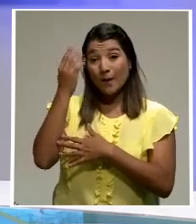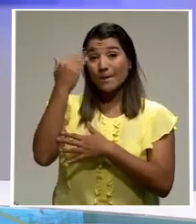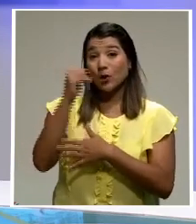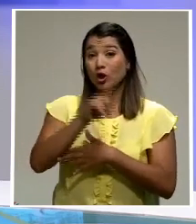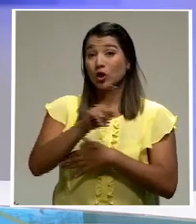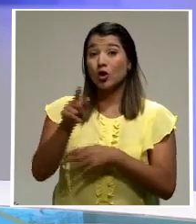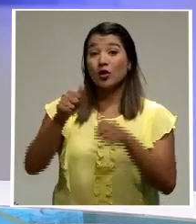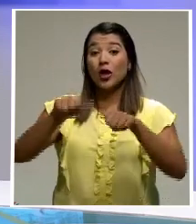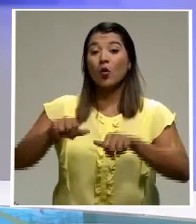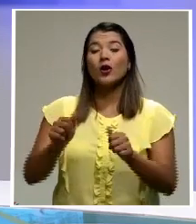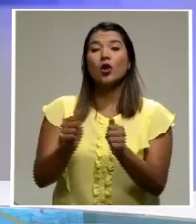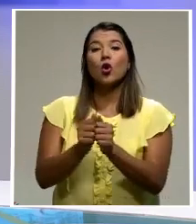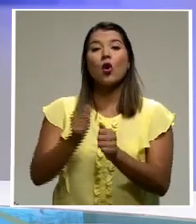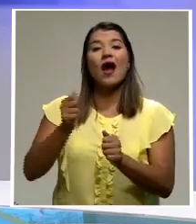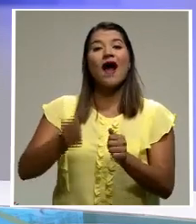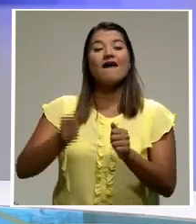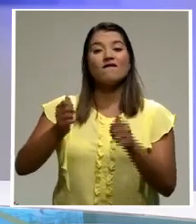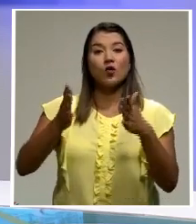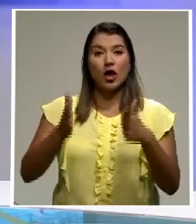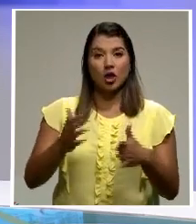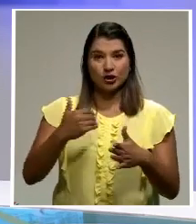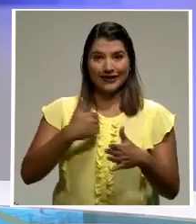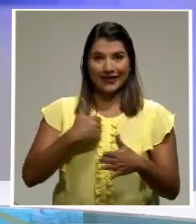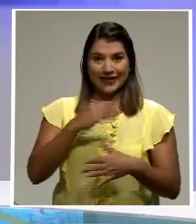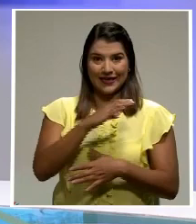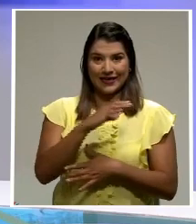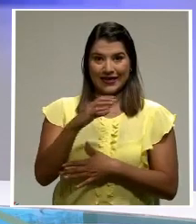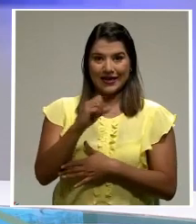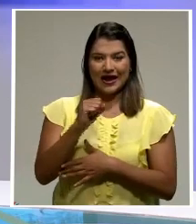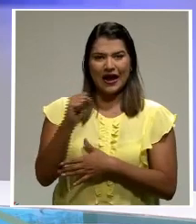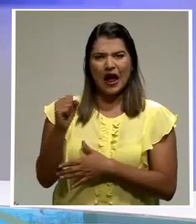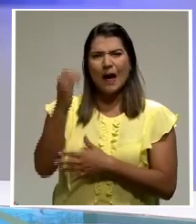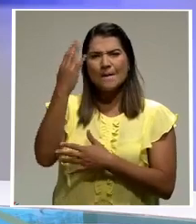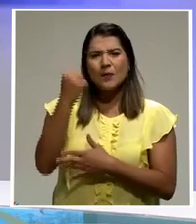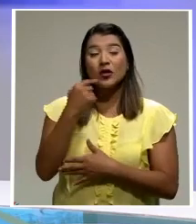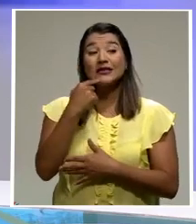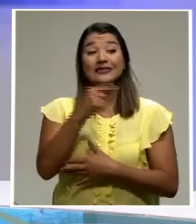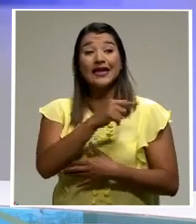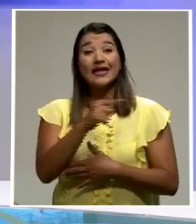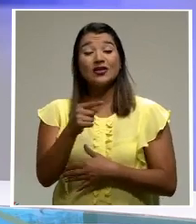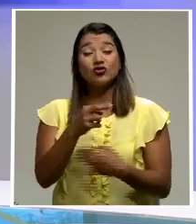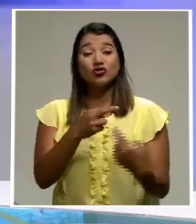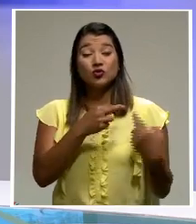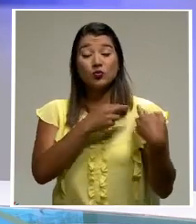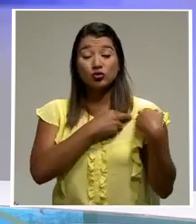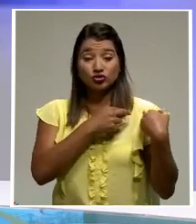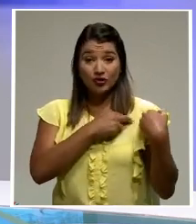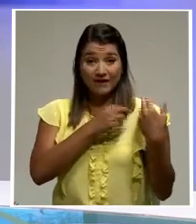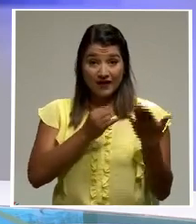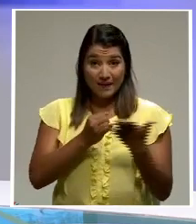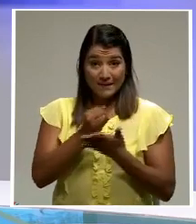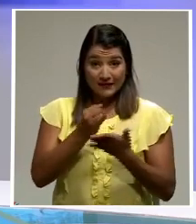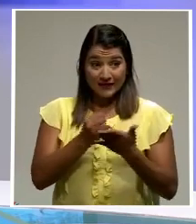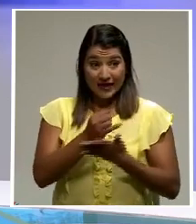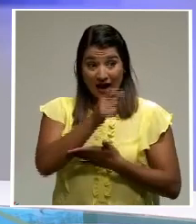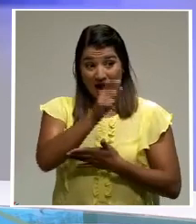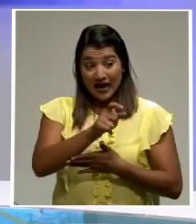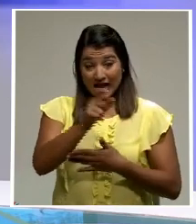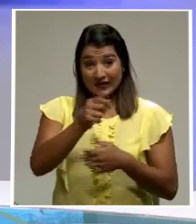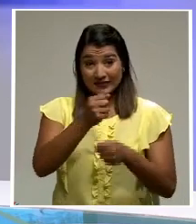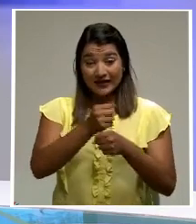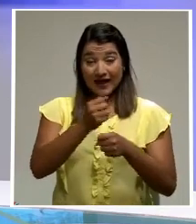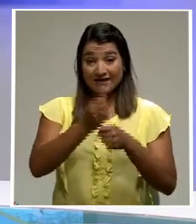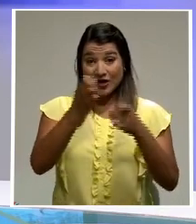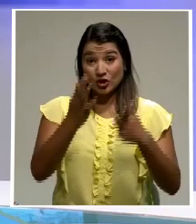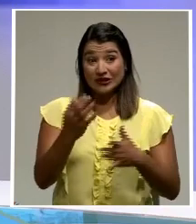los abogados de la Caja, alegando que ellos eran responsables de investigar a los funcionarios que